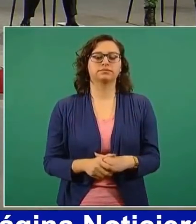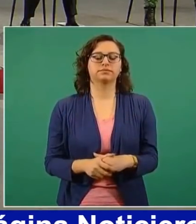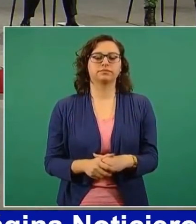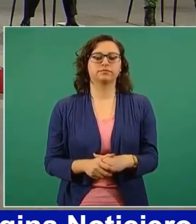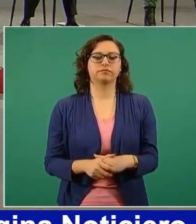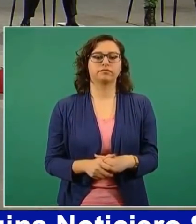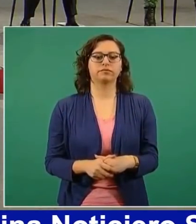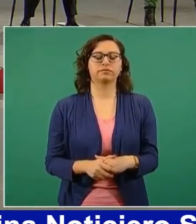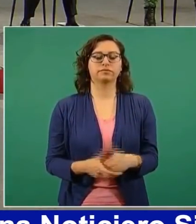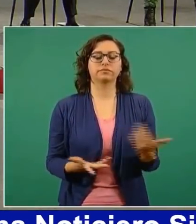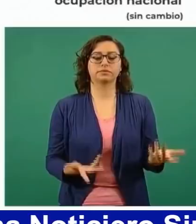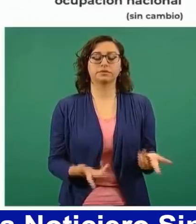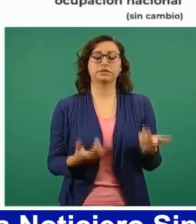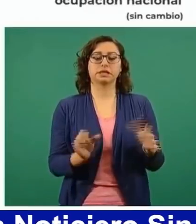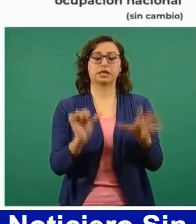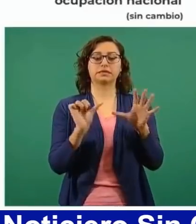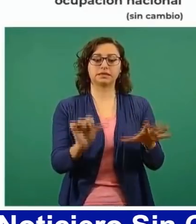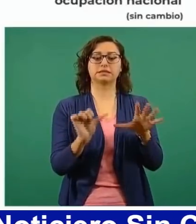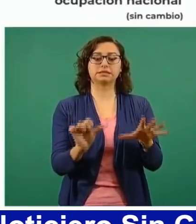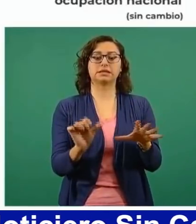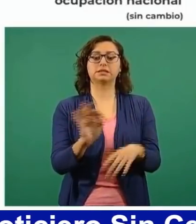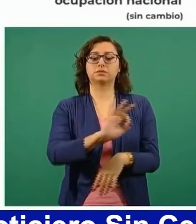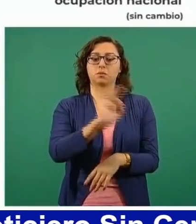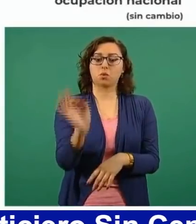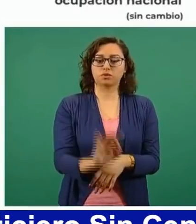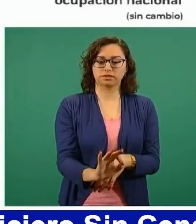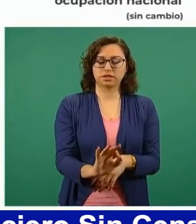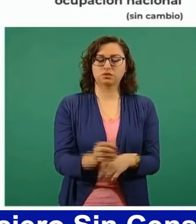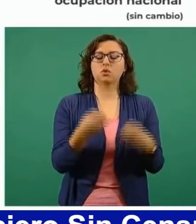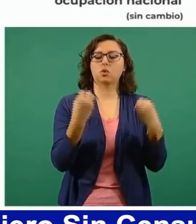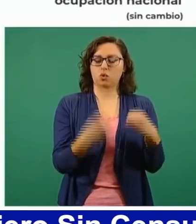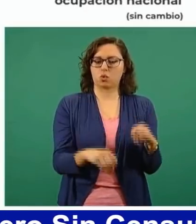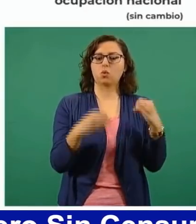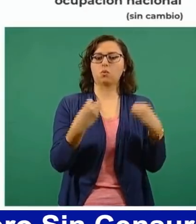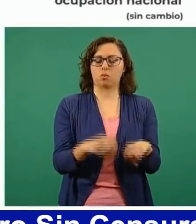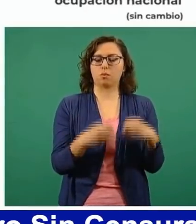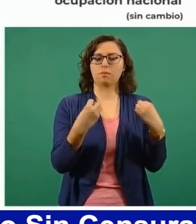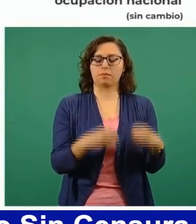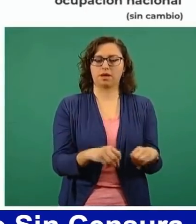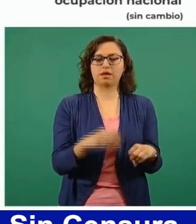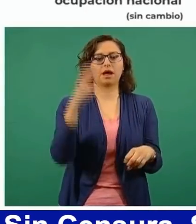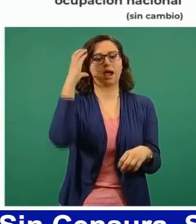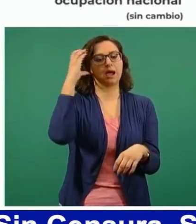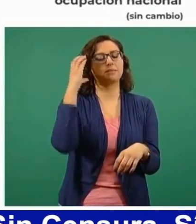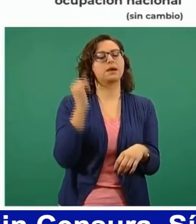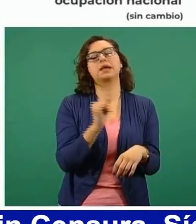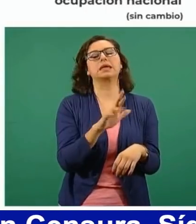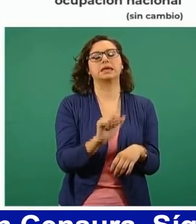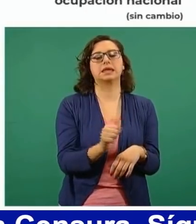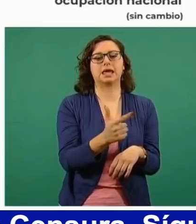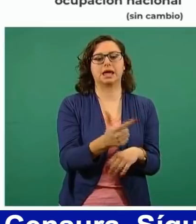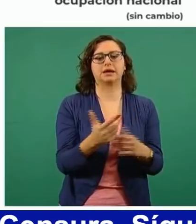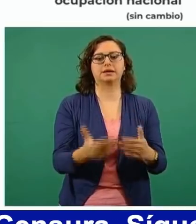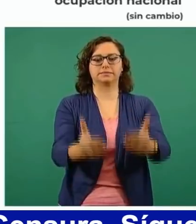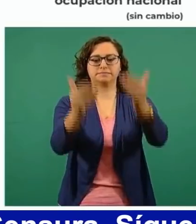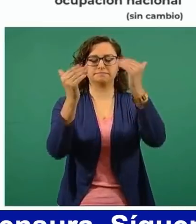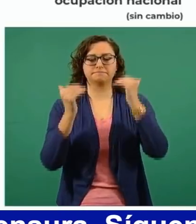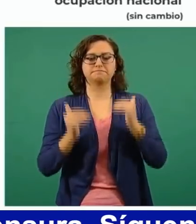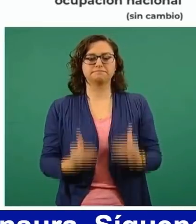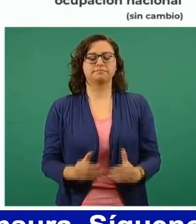vemos que es 16% lo que está en ocupación en general. En la siguiente vemos las camas que